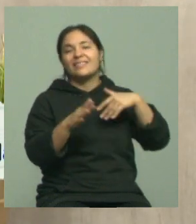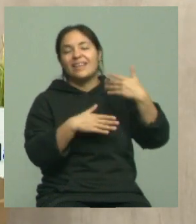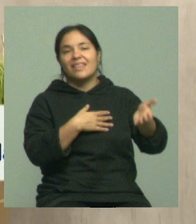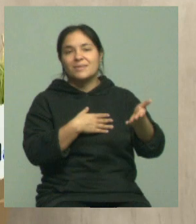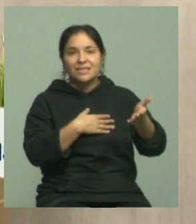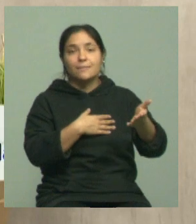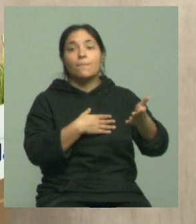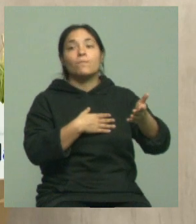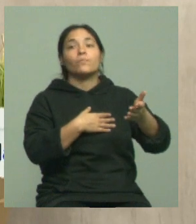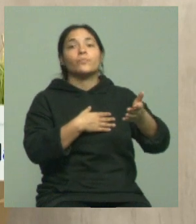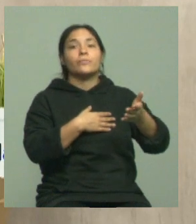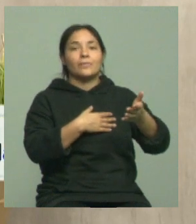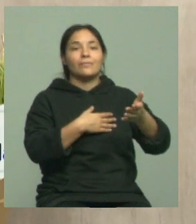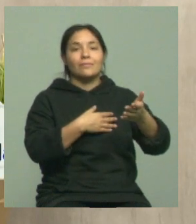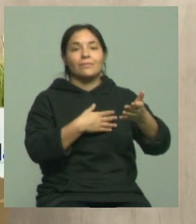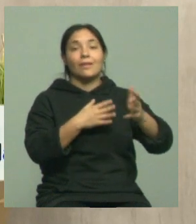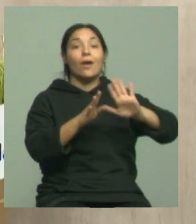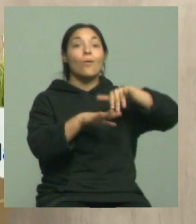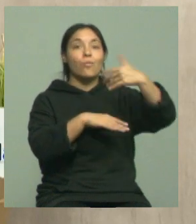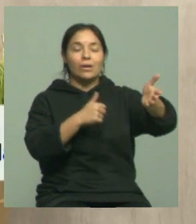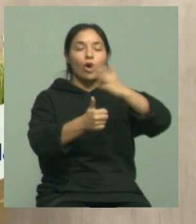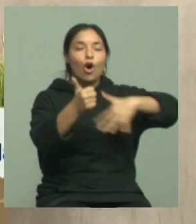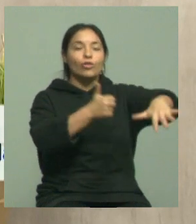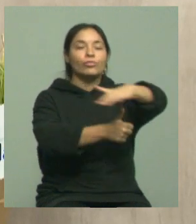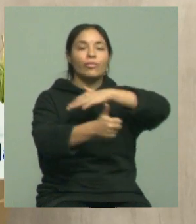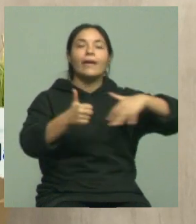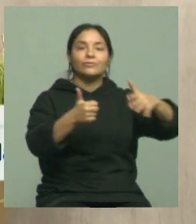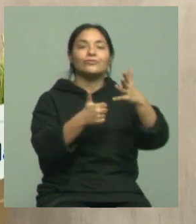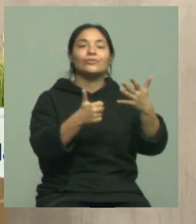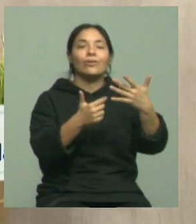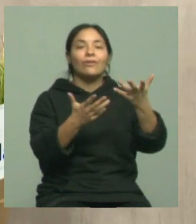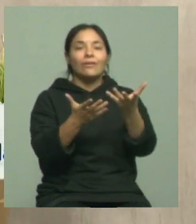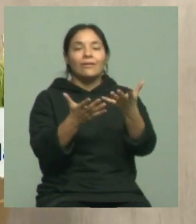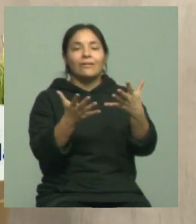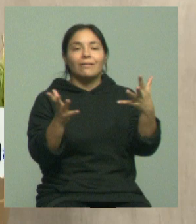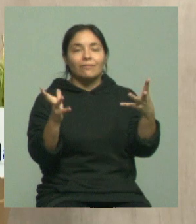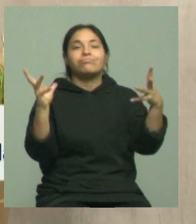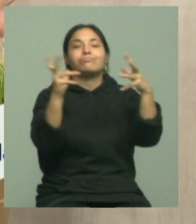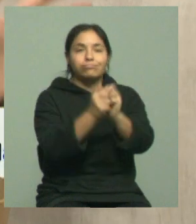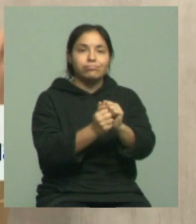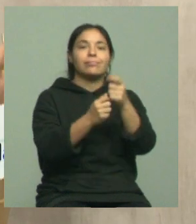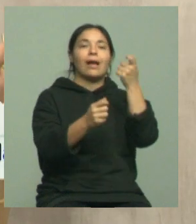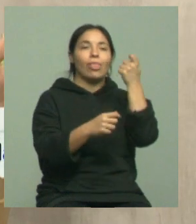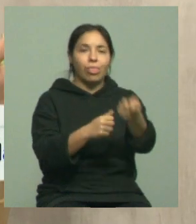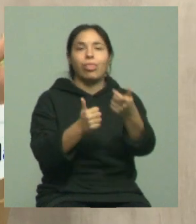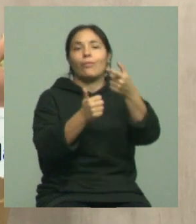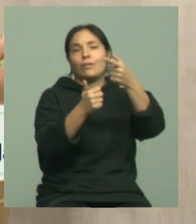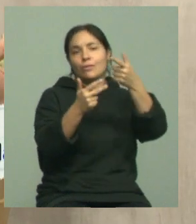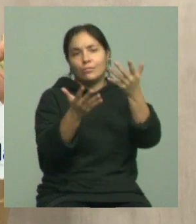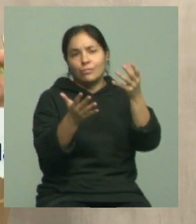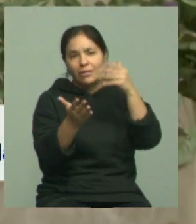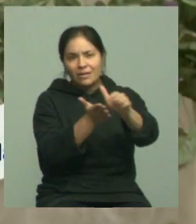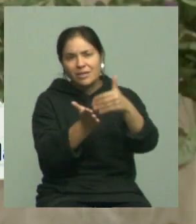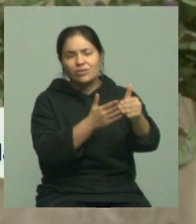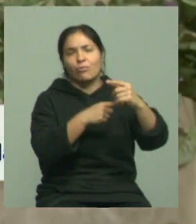pero genera el caldo de cultivo para que esos crímenes sean avalados socialmente o incluso puedan de repente surgir.